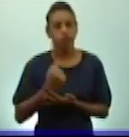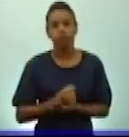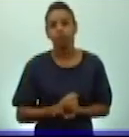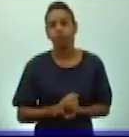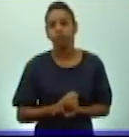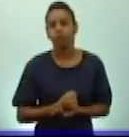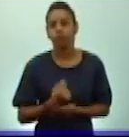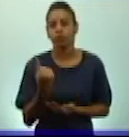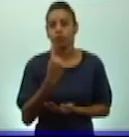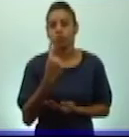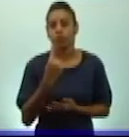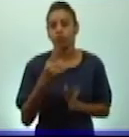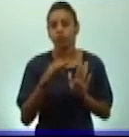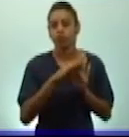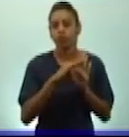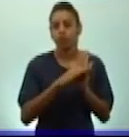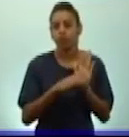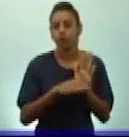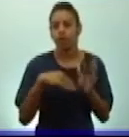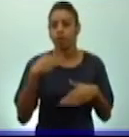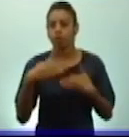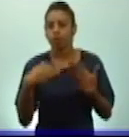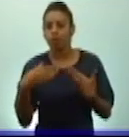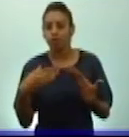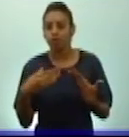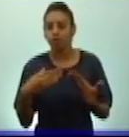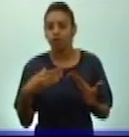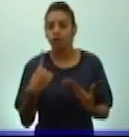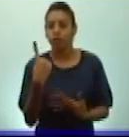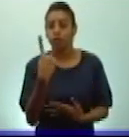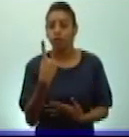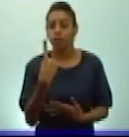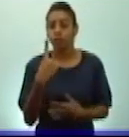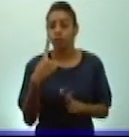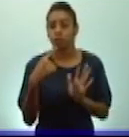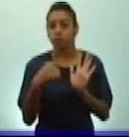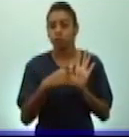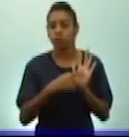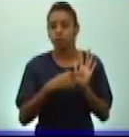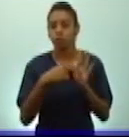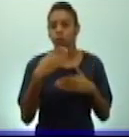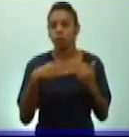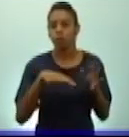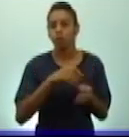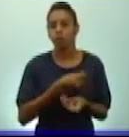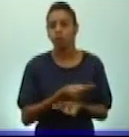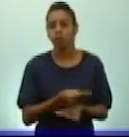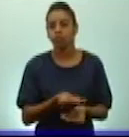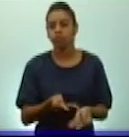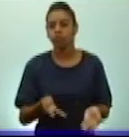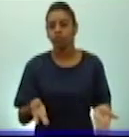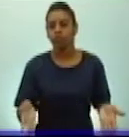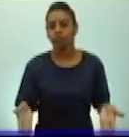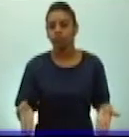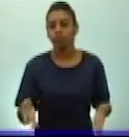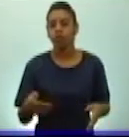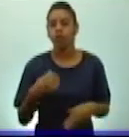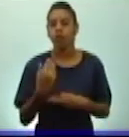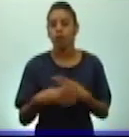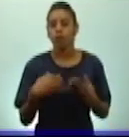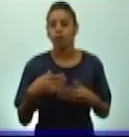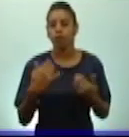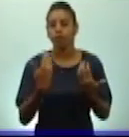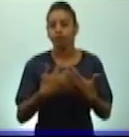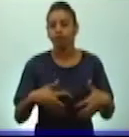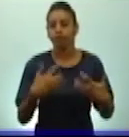esos principales problemas. El problema de la tierra, el problema de la industrialización,